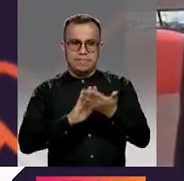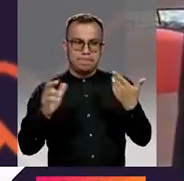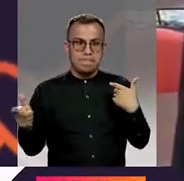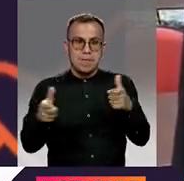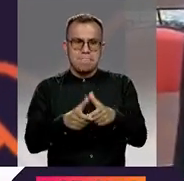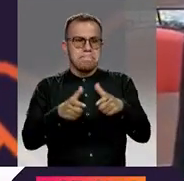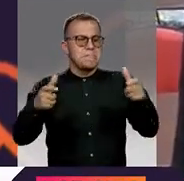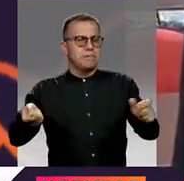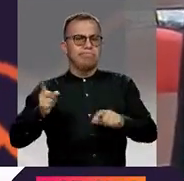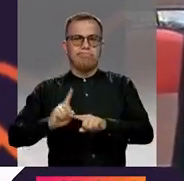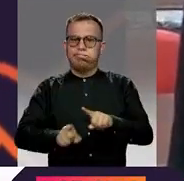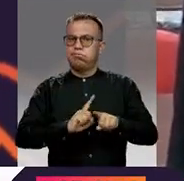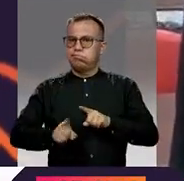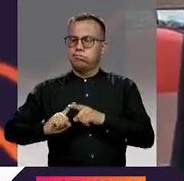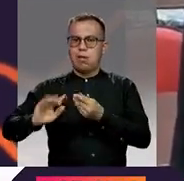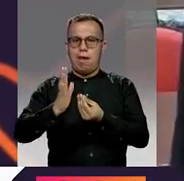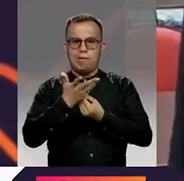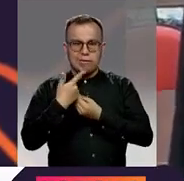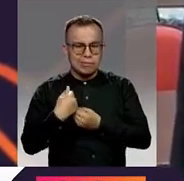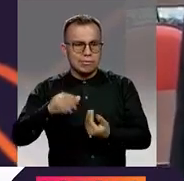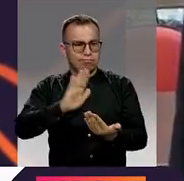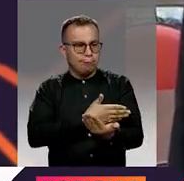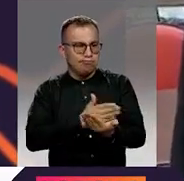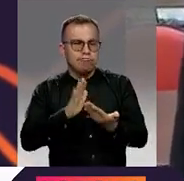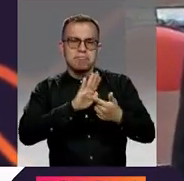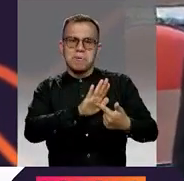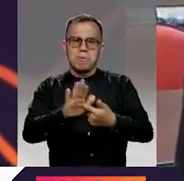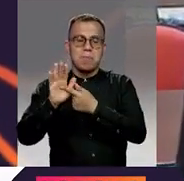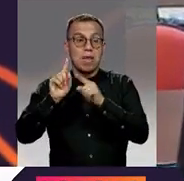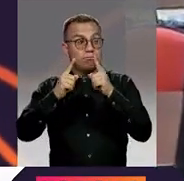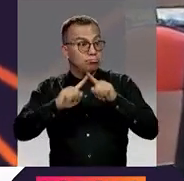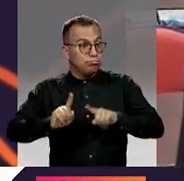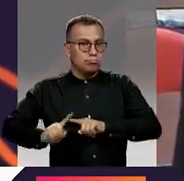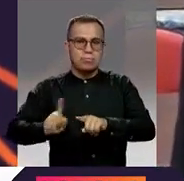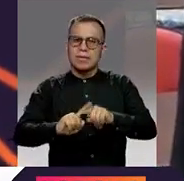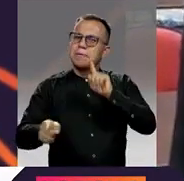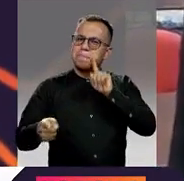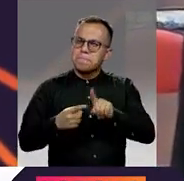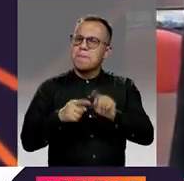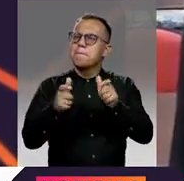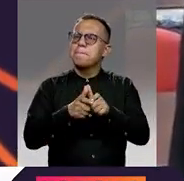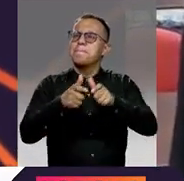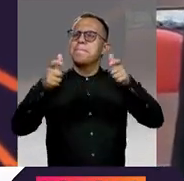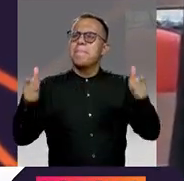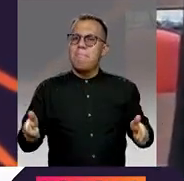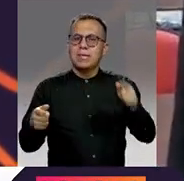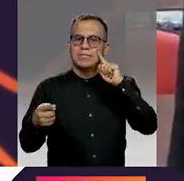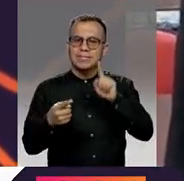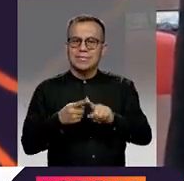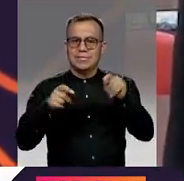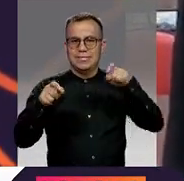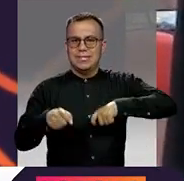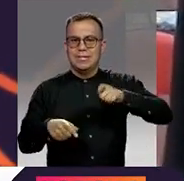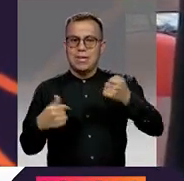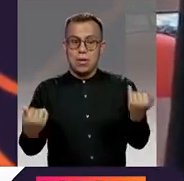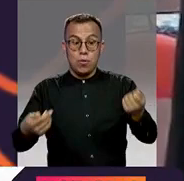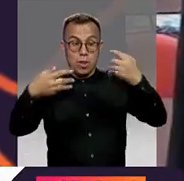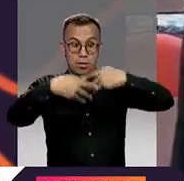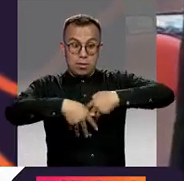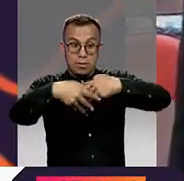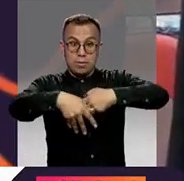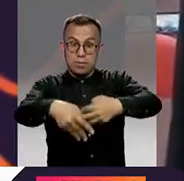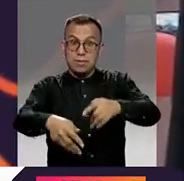muchas maneras culturales, artísticas, de todo tipo, pero sobre todo enfatizando en que la